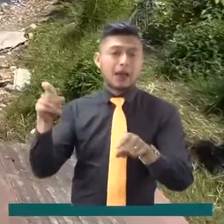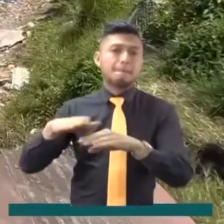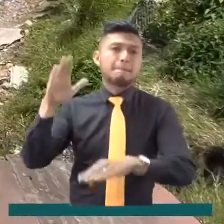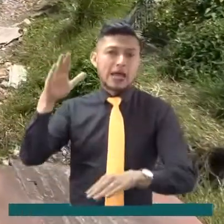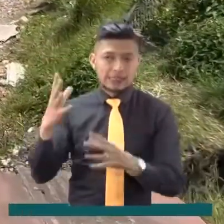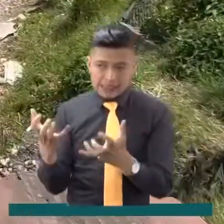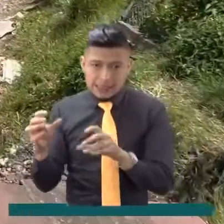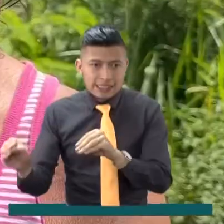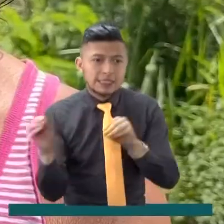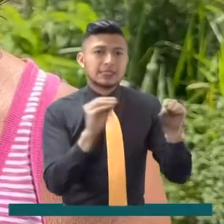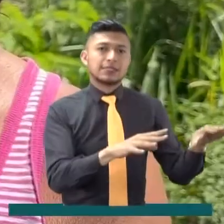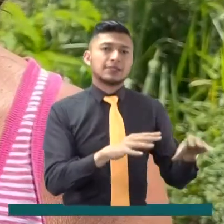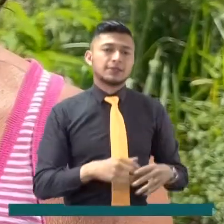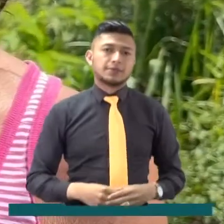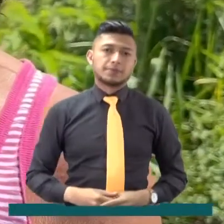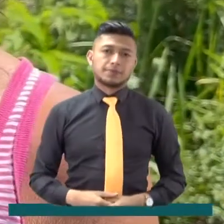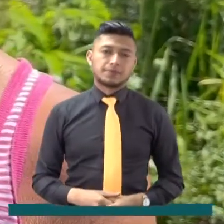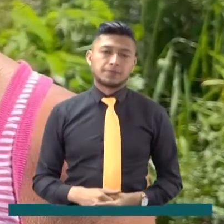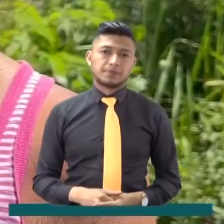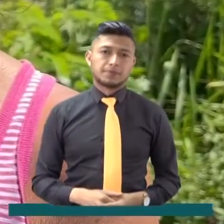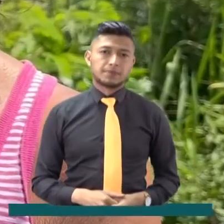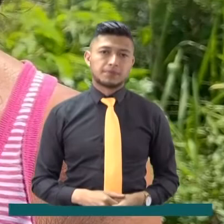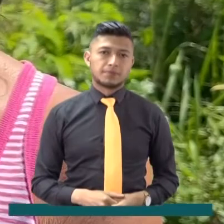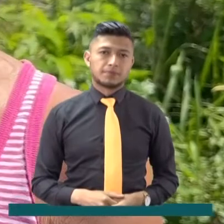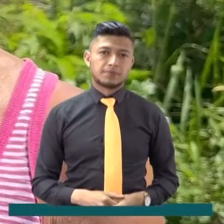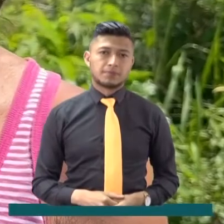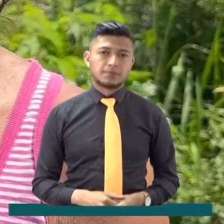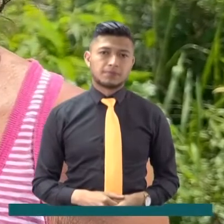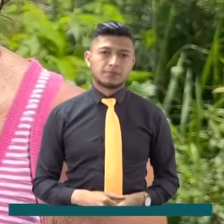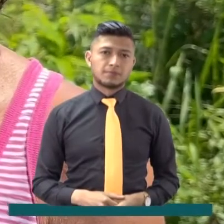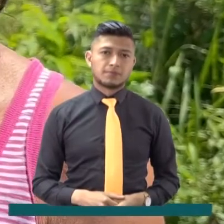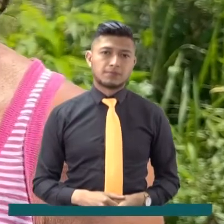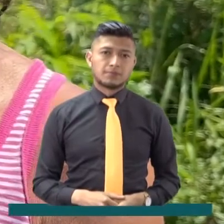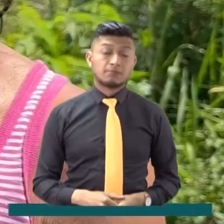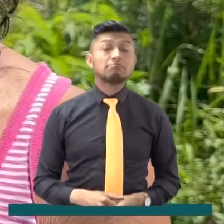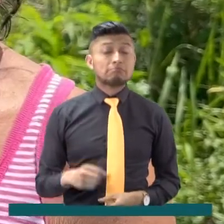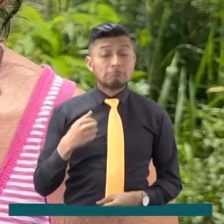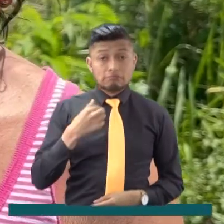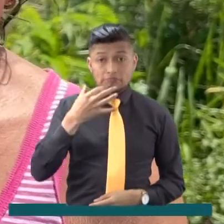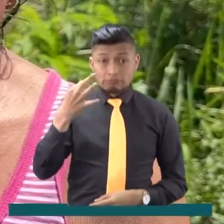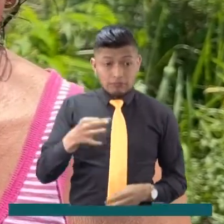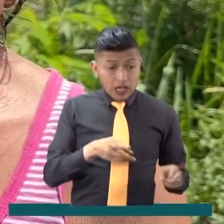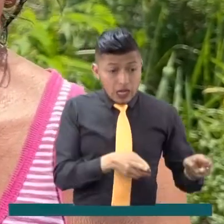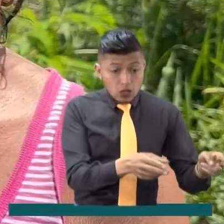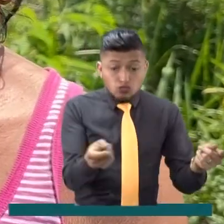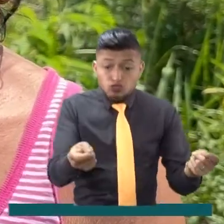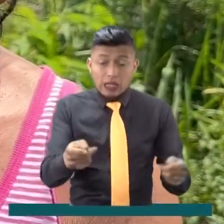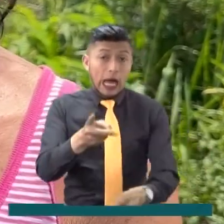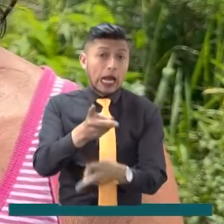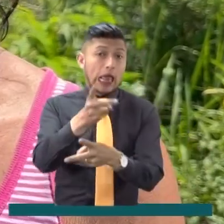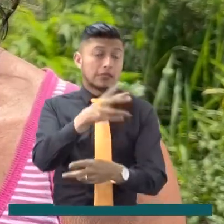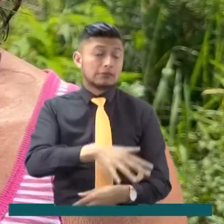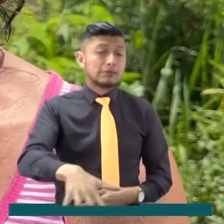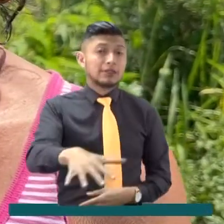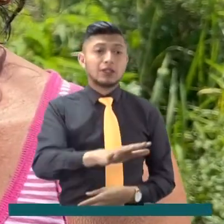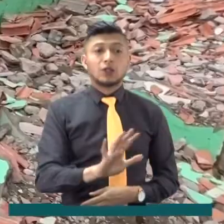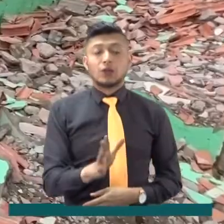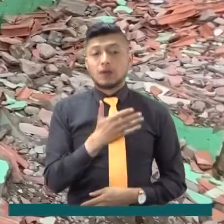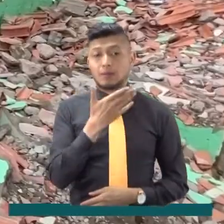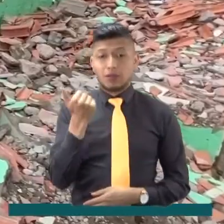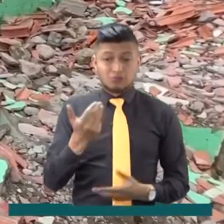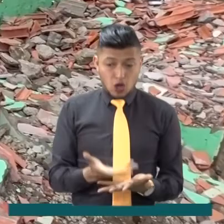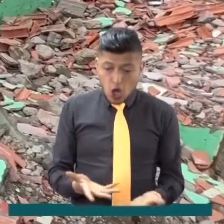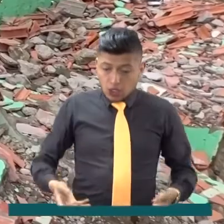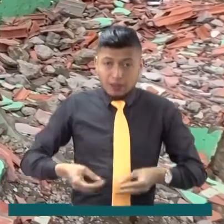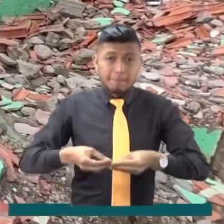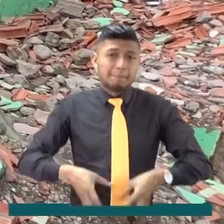ser reubicadas. Para mí me parece mejor porque el riesgo de uno estar viviendo ahí en la orilla del río es para que no